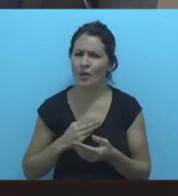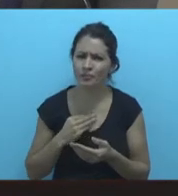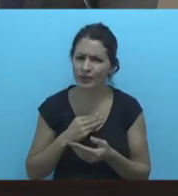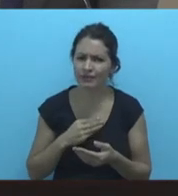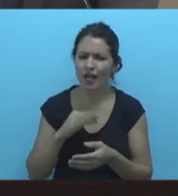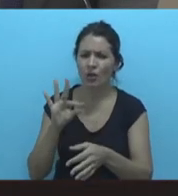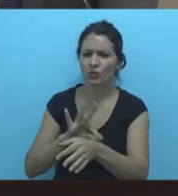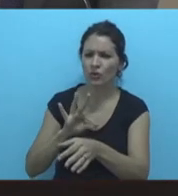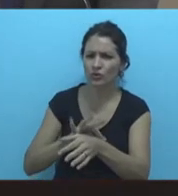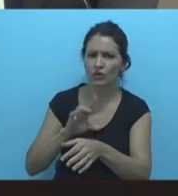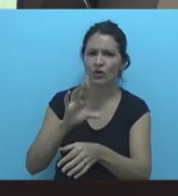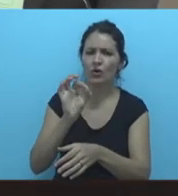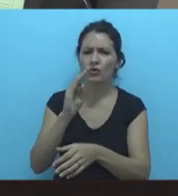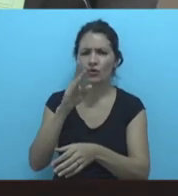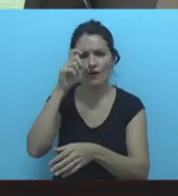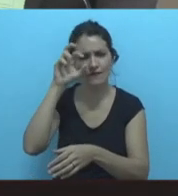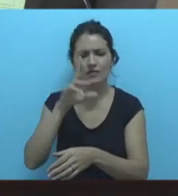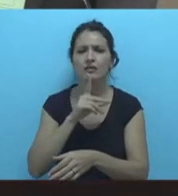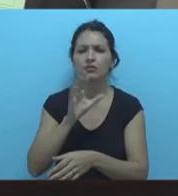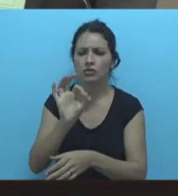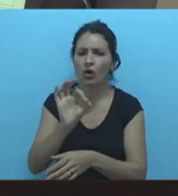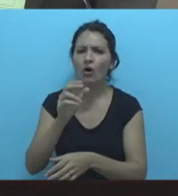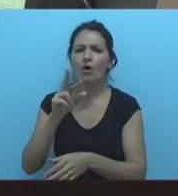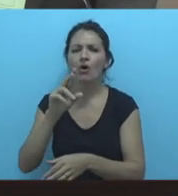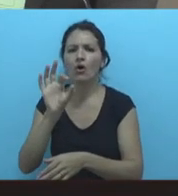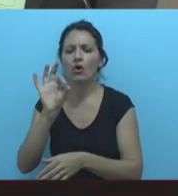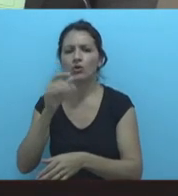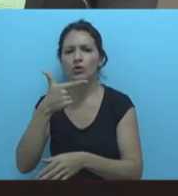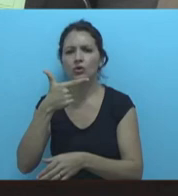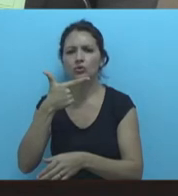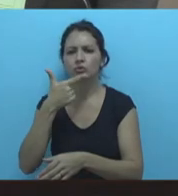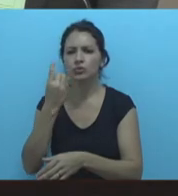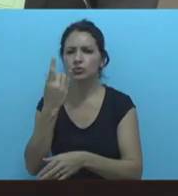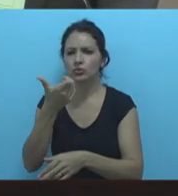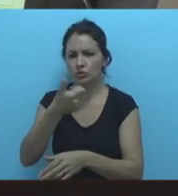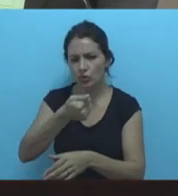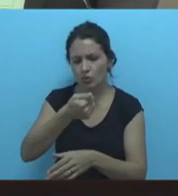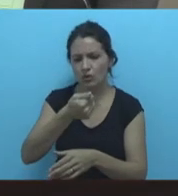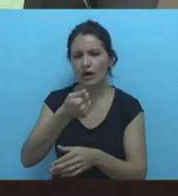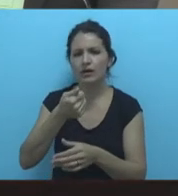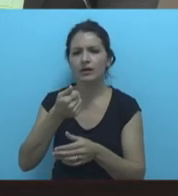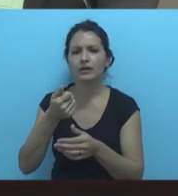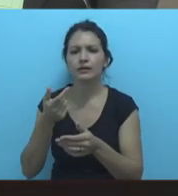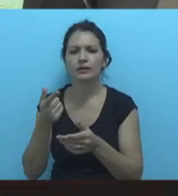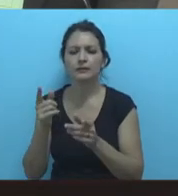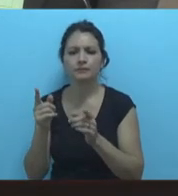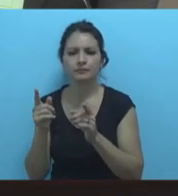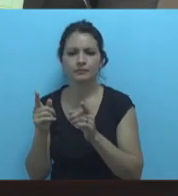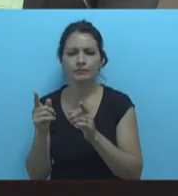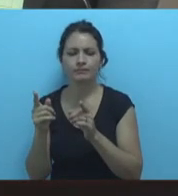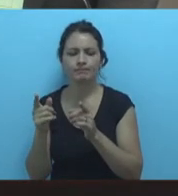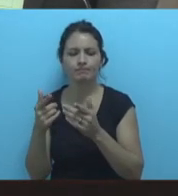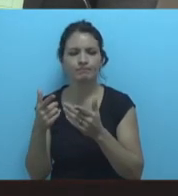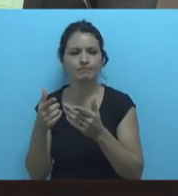Roberto Rosúa, quien fue un destacado abogado y militante político en nuestra provincia, y también... el adjunto por el cual esta Cámara